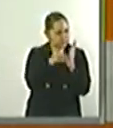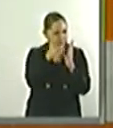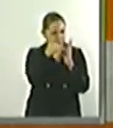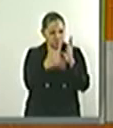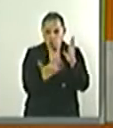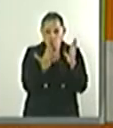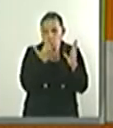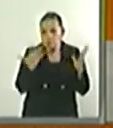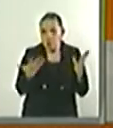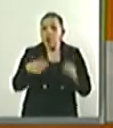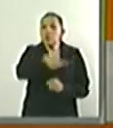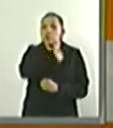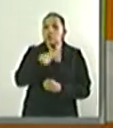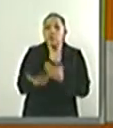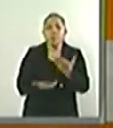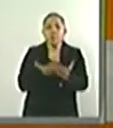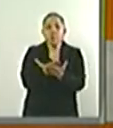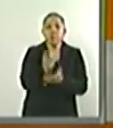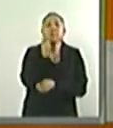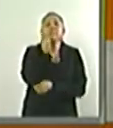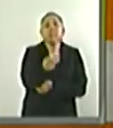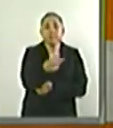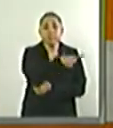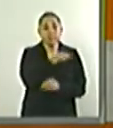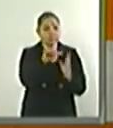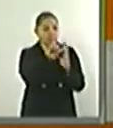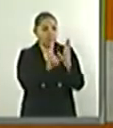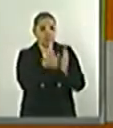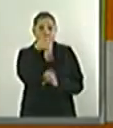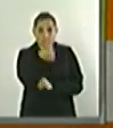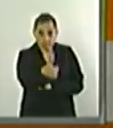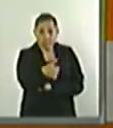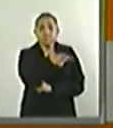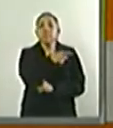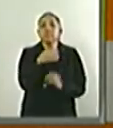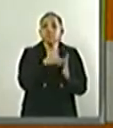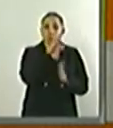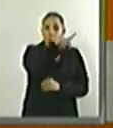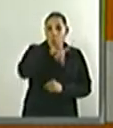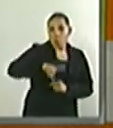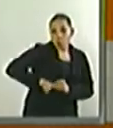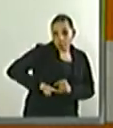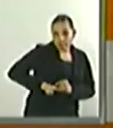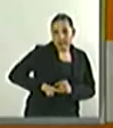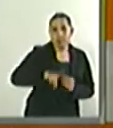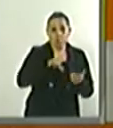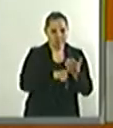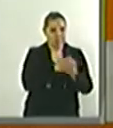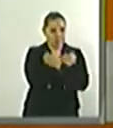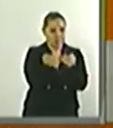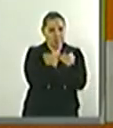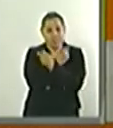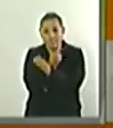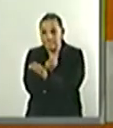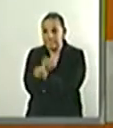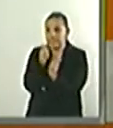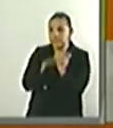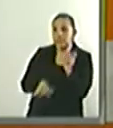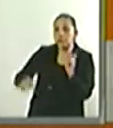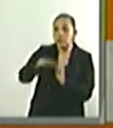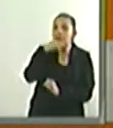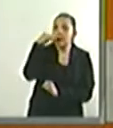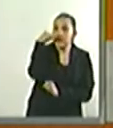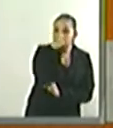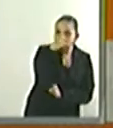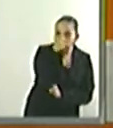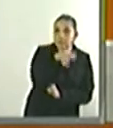educación que diga el artículo sexto la educación que el estado imparta será gratuita las donaciones o cuotas voluntarias